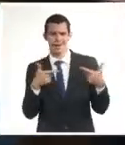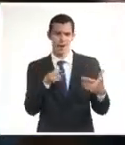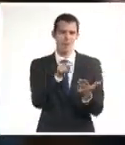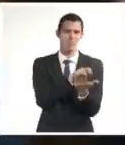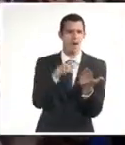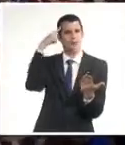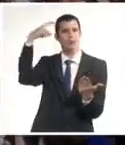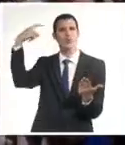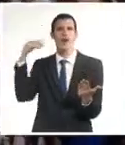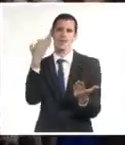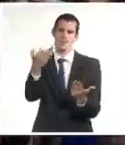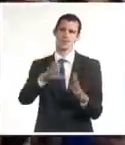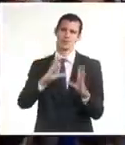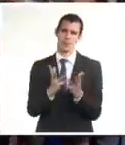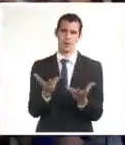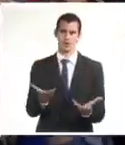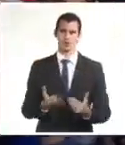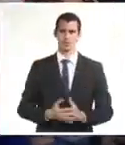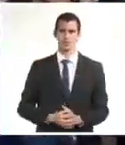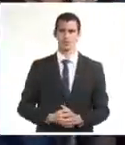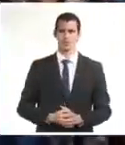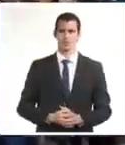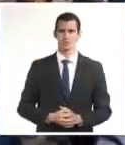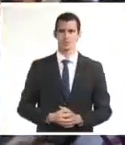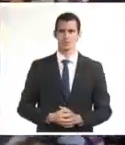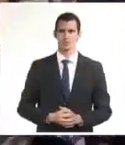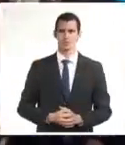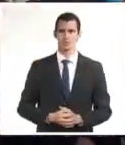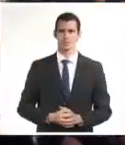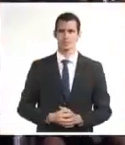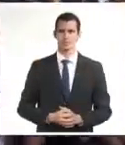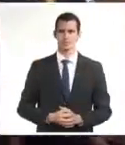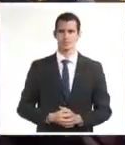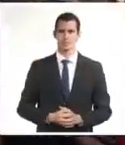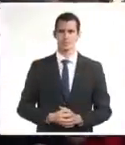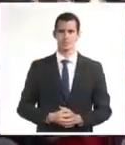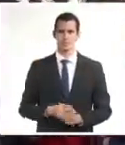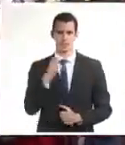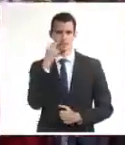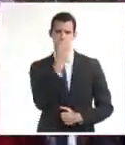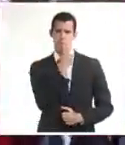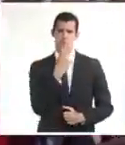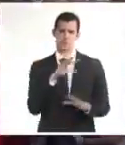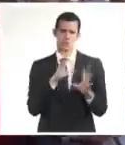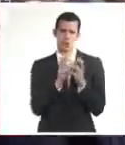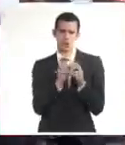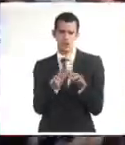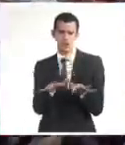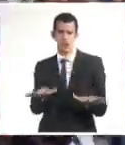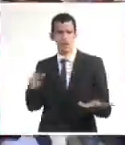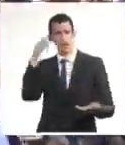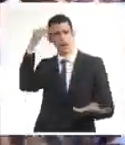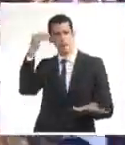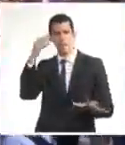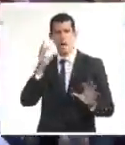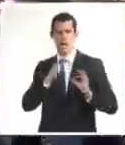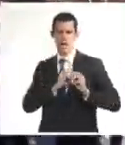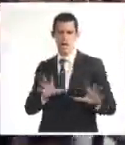planifican su futuro, mientras el apóstol defiende desde la inmortalidad de su pensamiento su